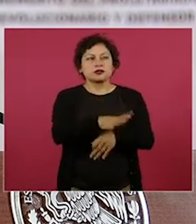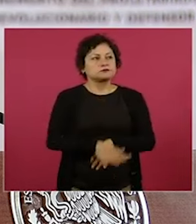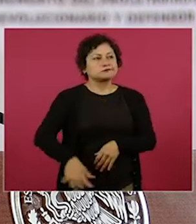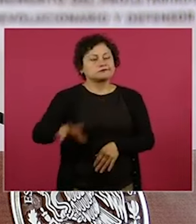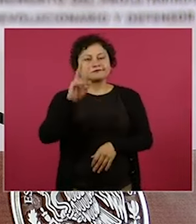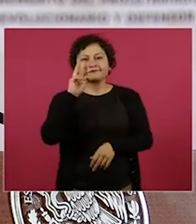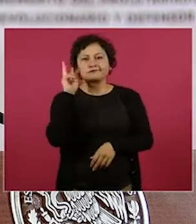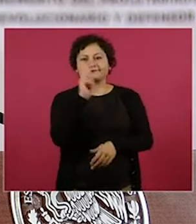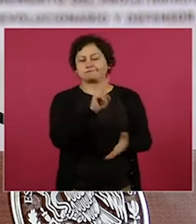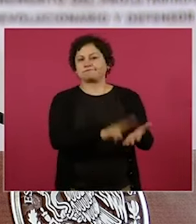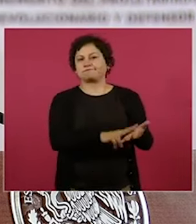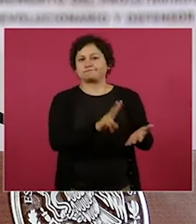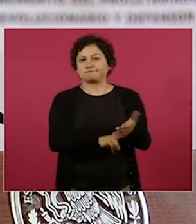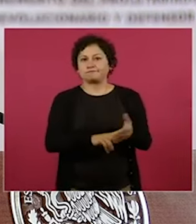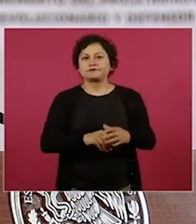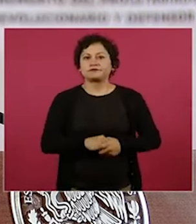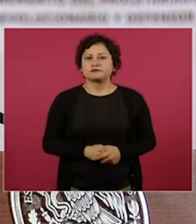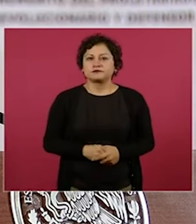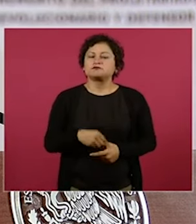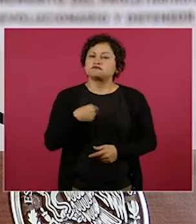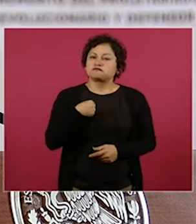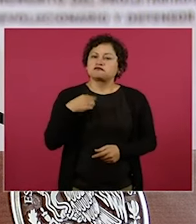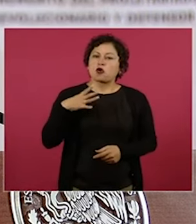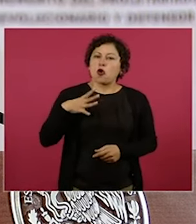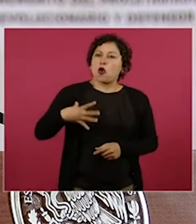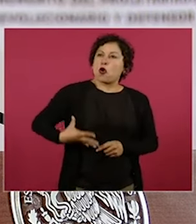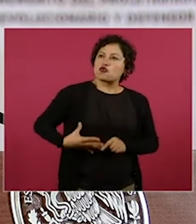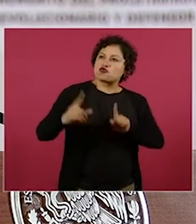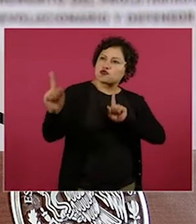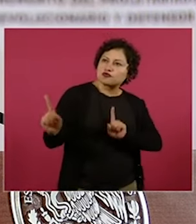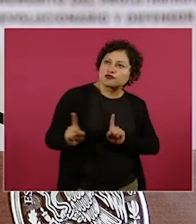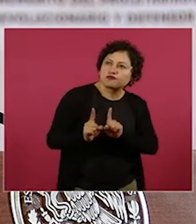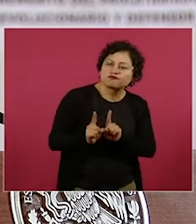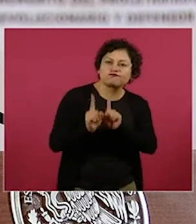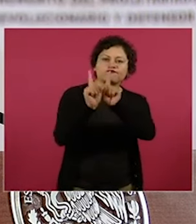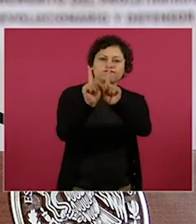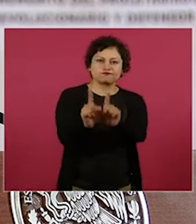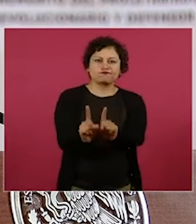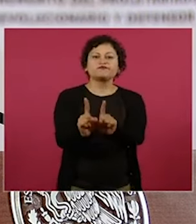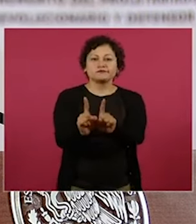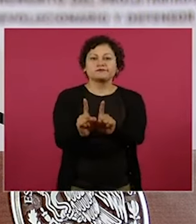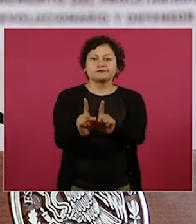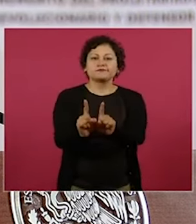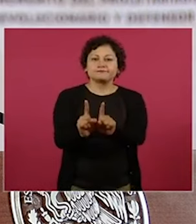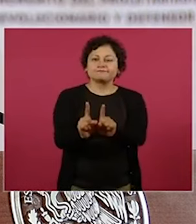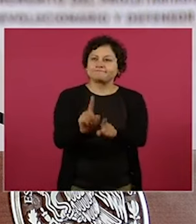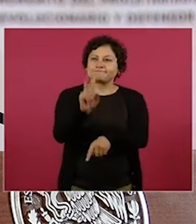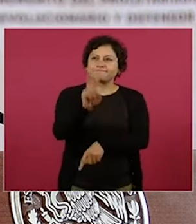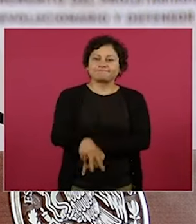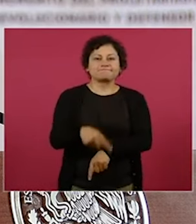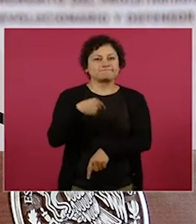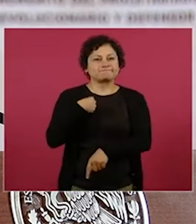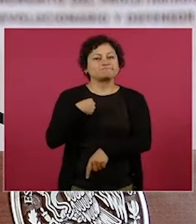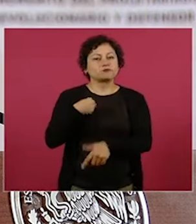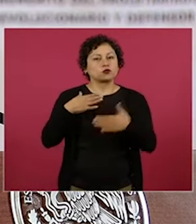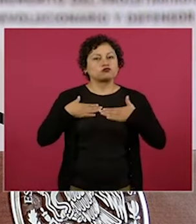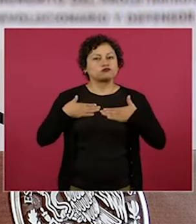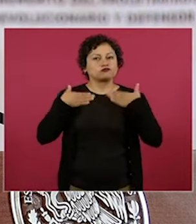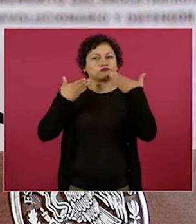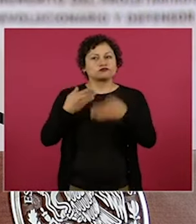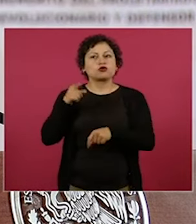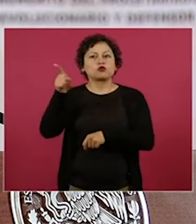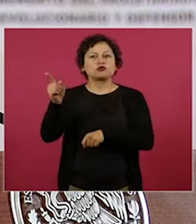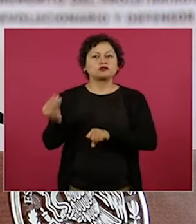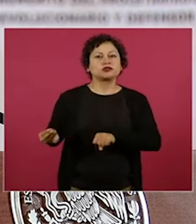haber caminado a su lado y tener la certeza en usted de haber fincado un presente justo y un